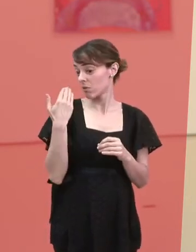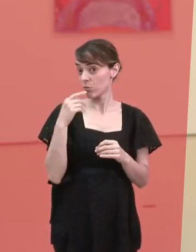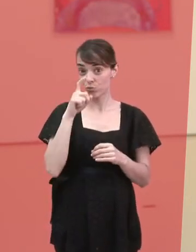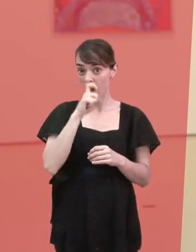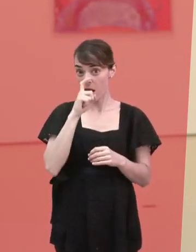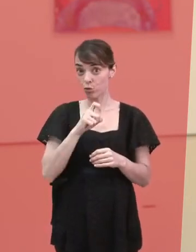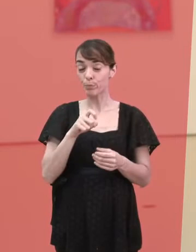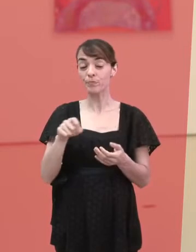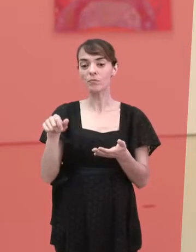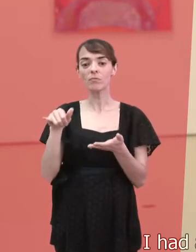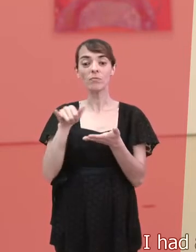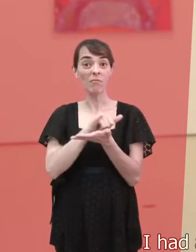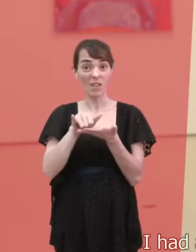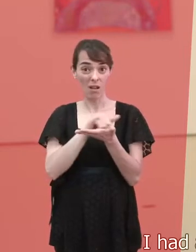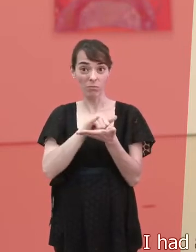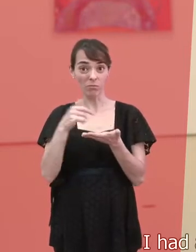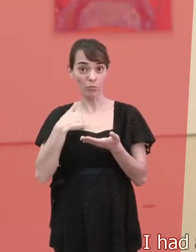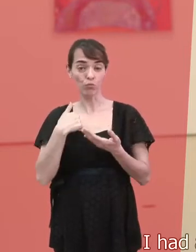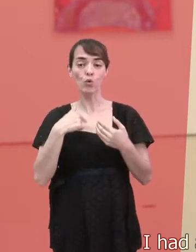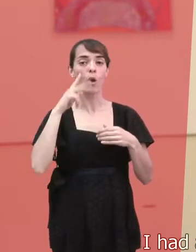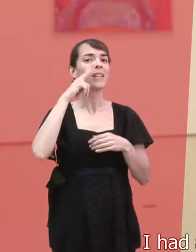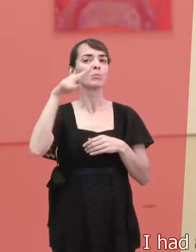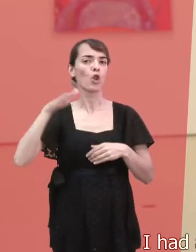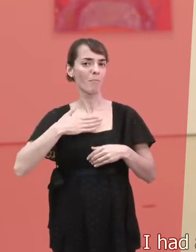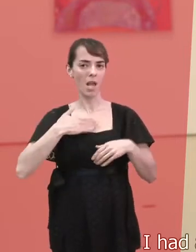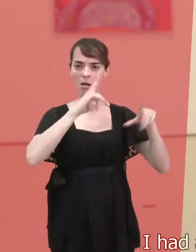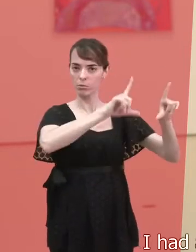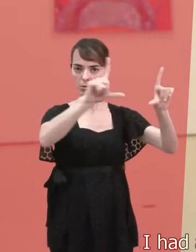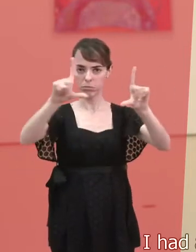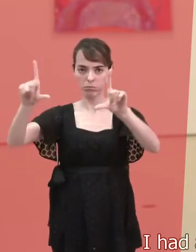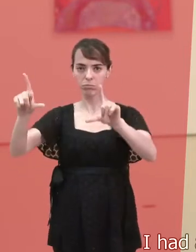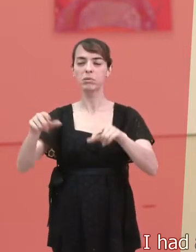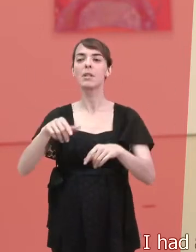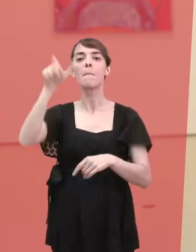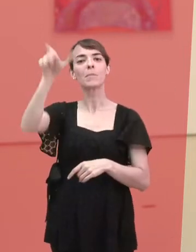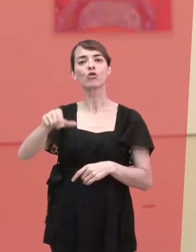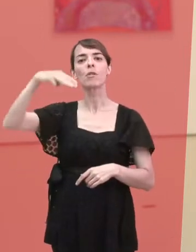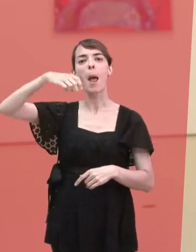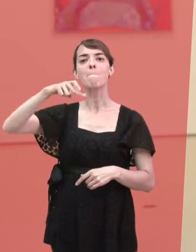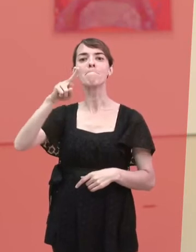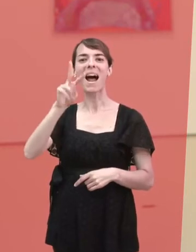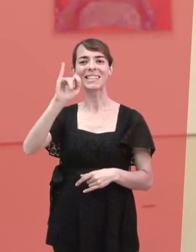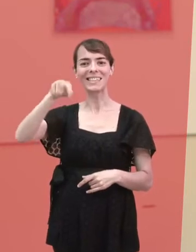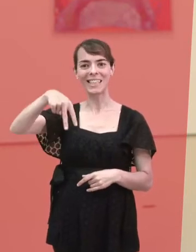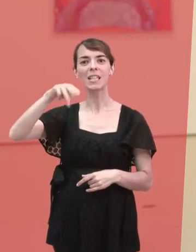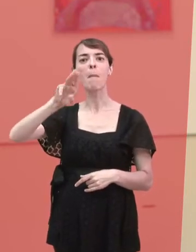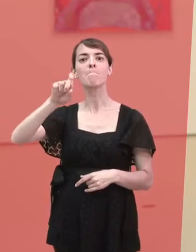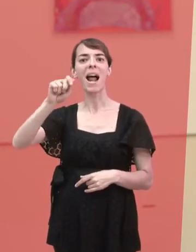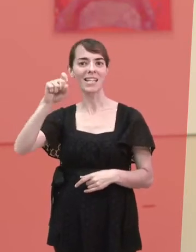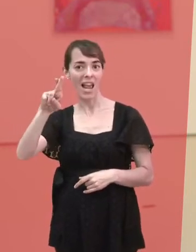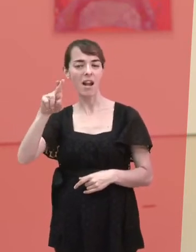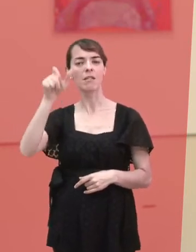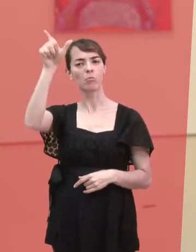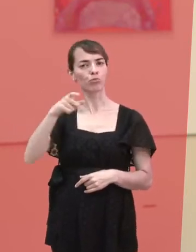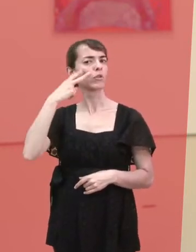porque precisamente hace unos cuantos años pues expuse en Nueva York, escogido por